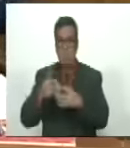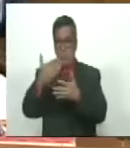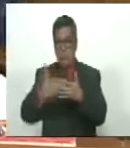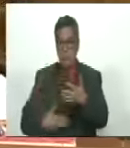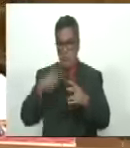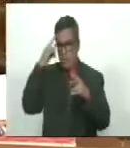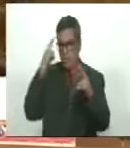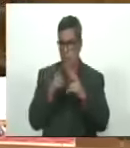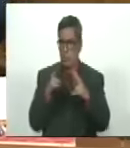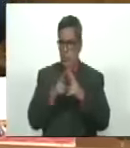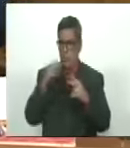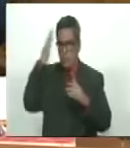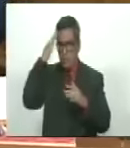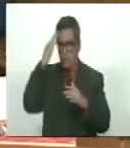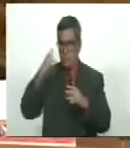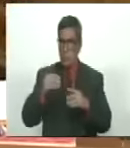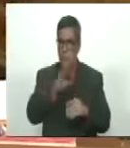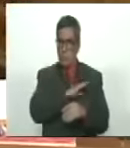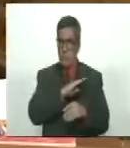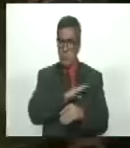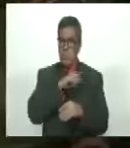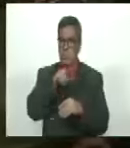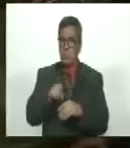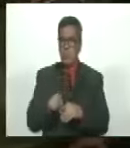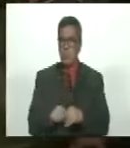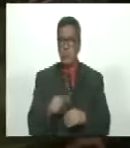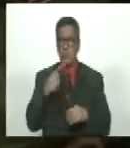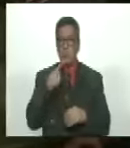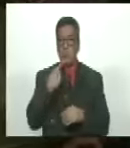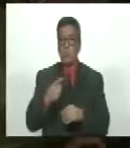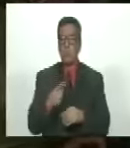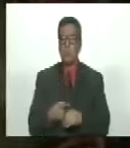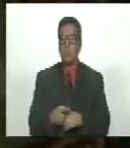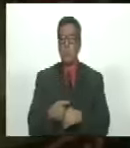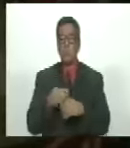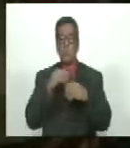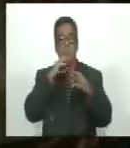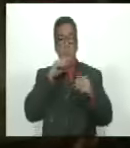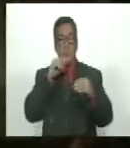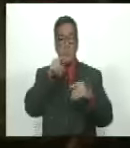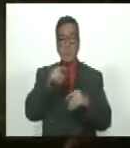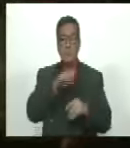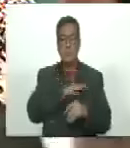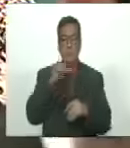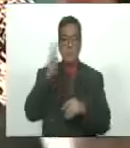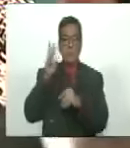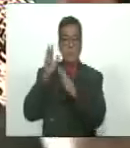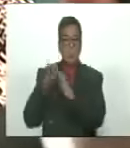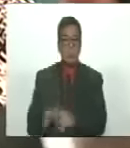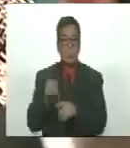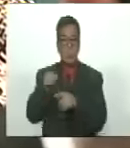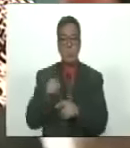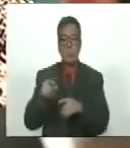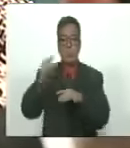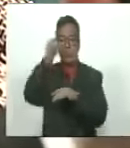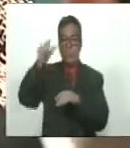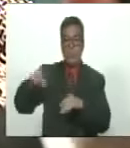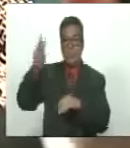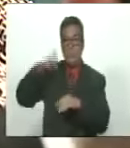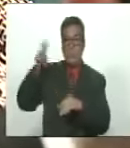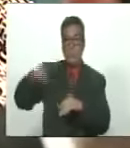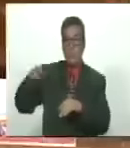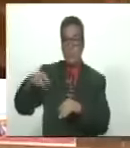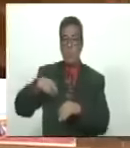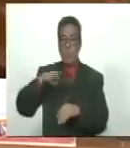lo conozca, que lo reconozca y que se haga dueño de ello para exigir el reclamo soberano de Venezuela de que la Guayana